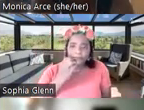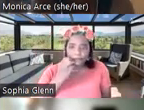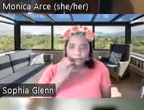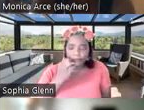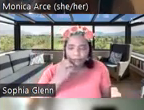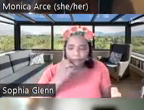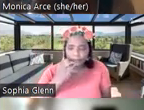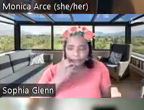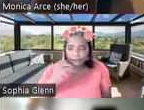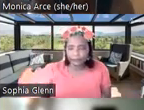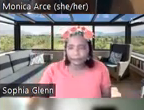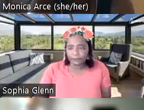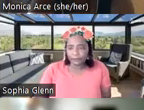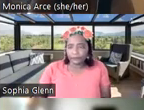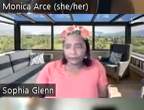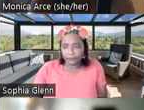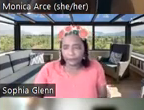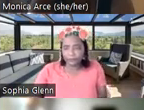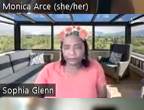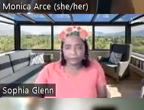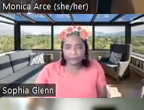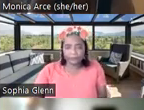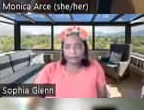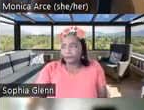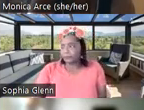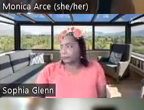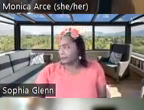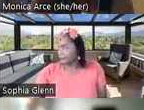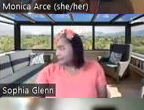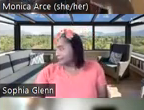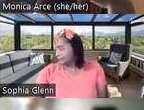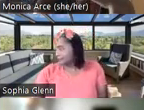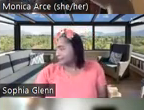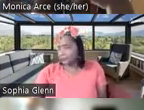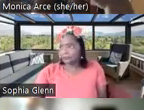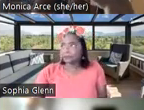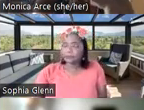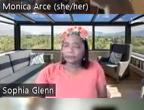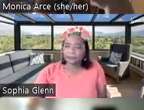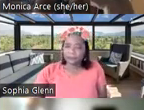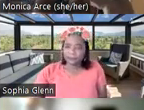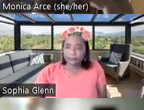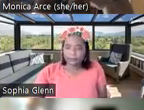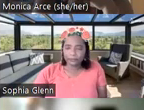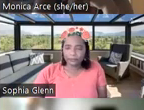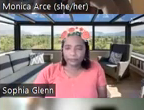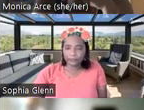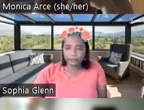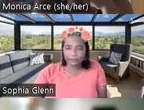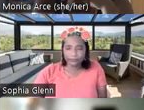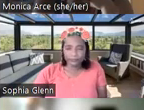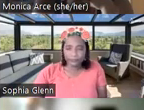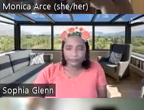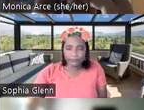preferido. Si están conectándose con un teléfono celular, por favor presione las teclitas donde diga más o more, los tres puntitos,